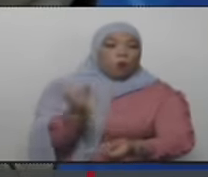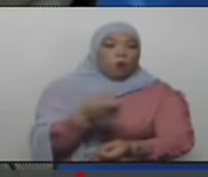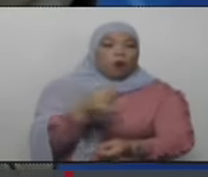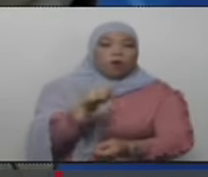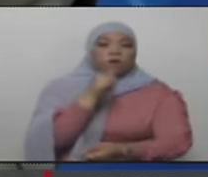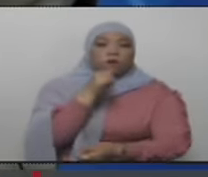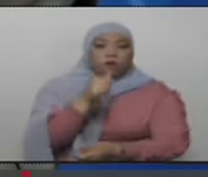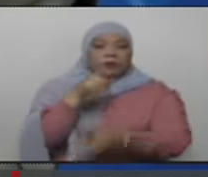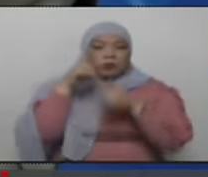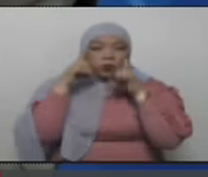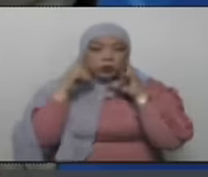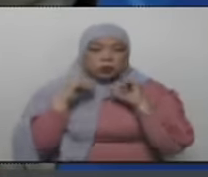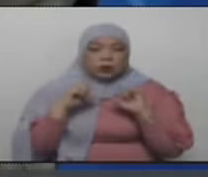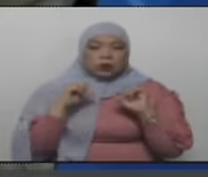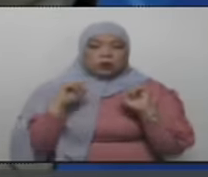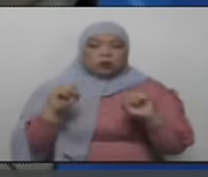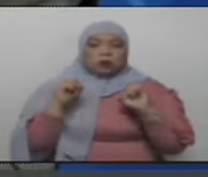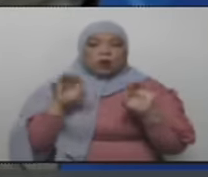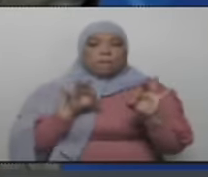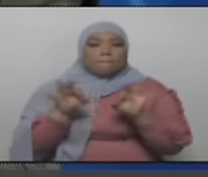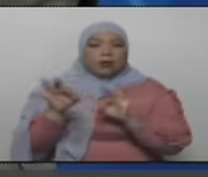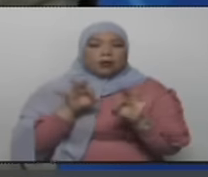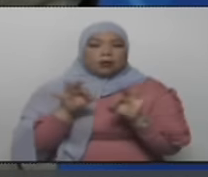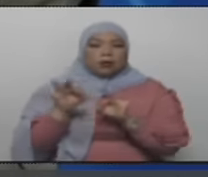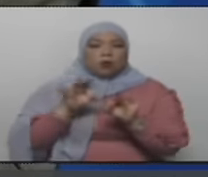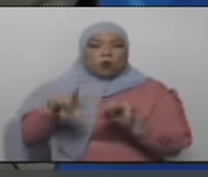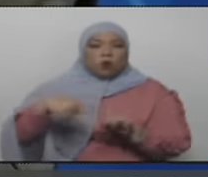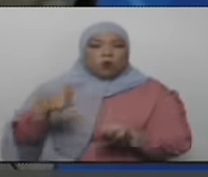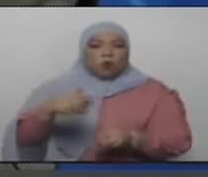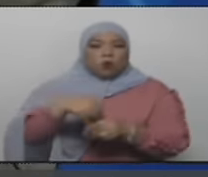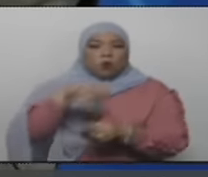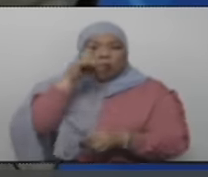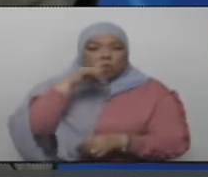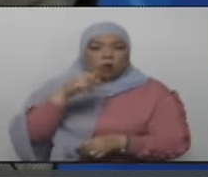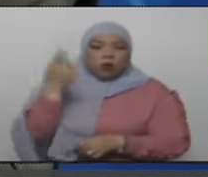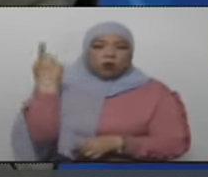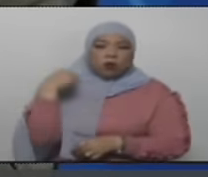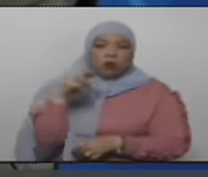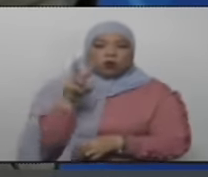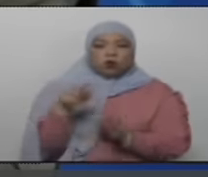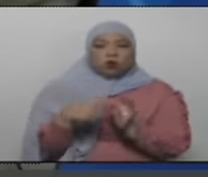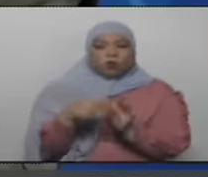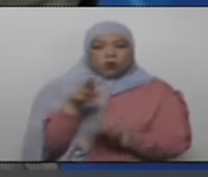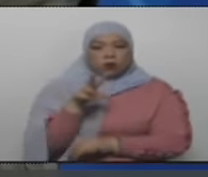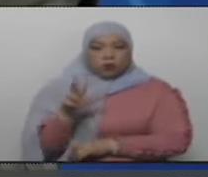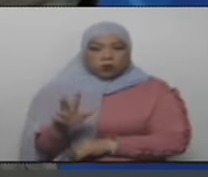inteligencia de que ellos estaban preparando el propio año, el 2023,